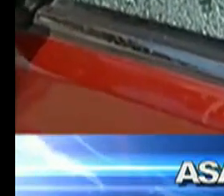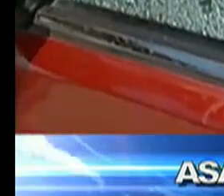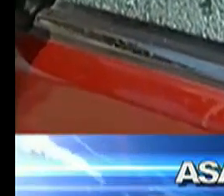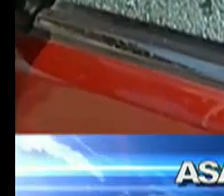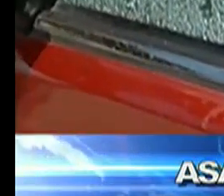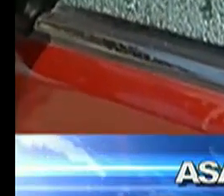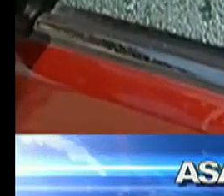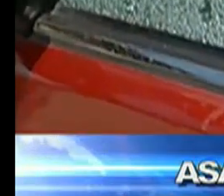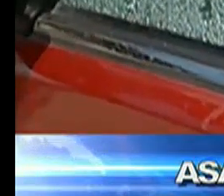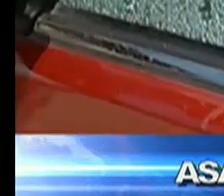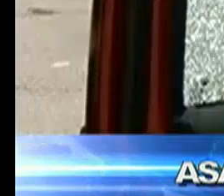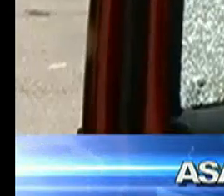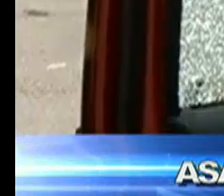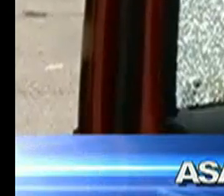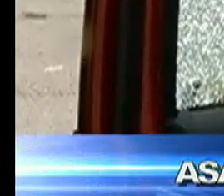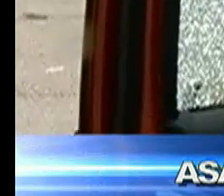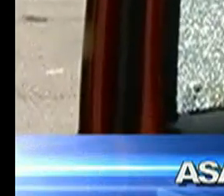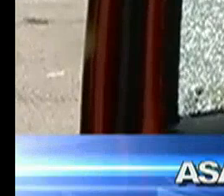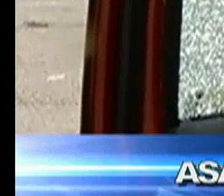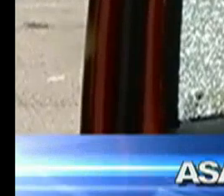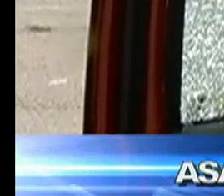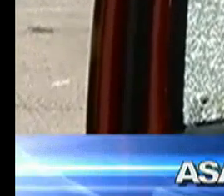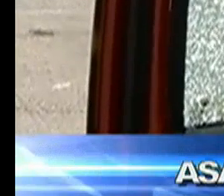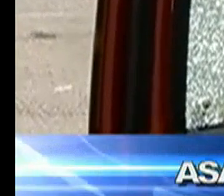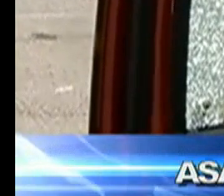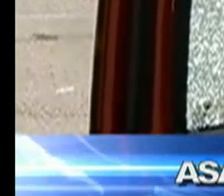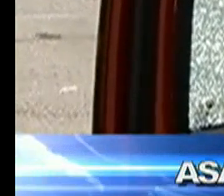a negociar la compra de un automotor.